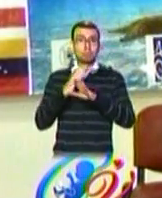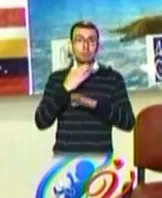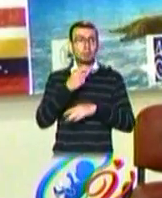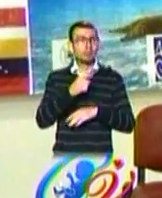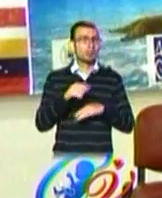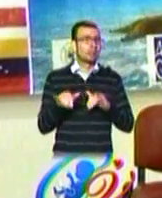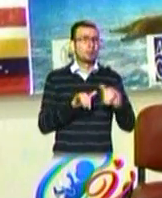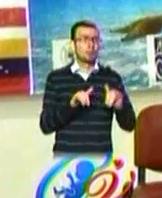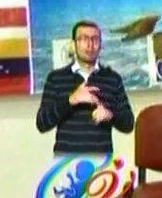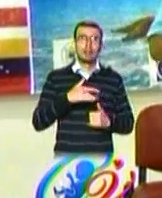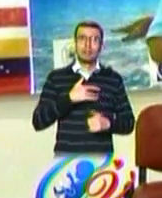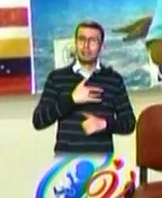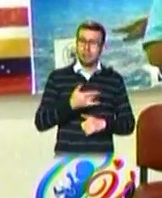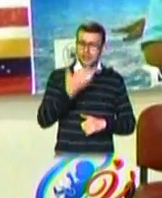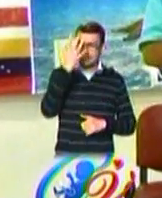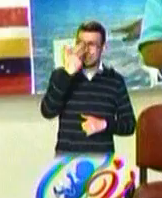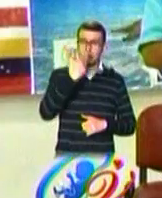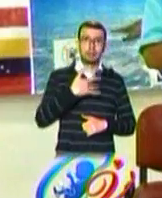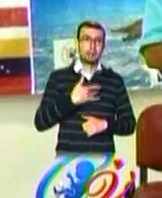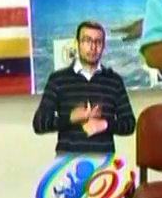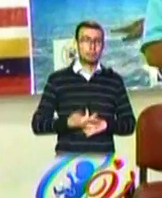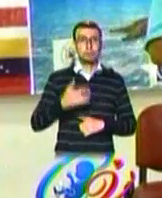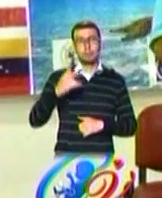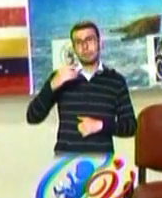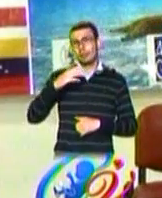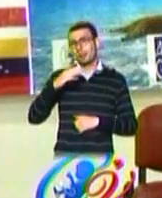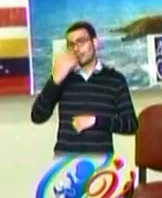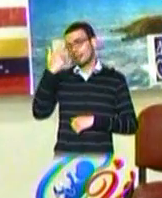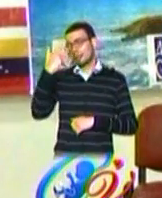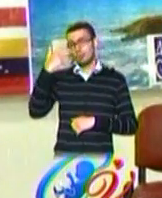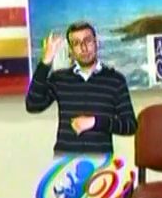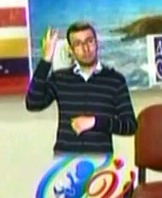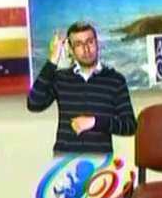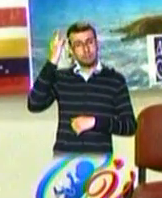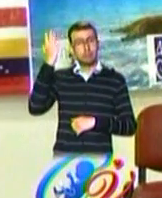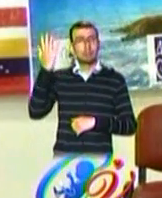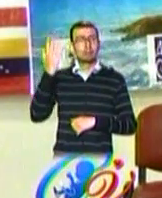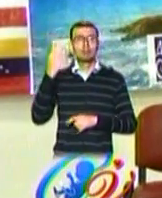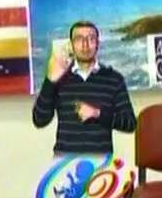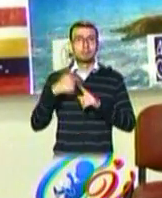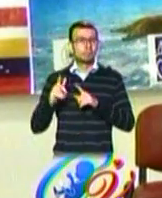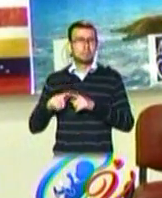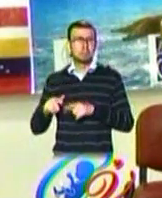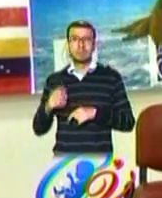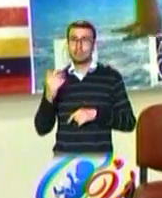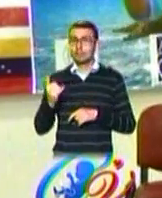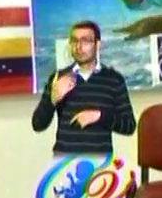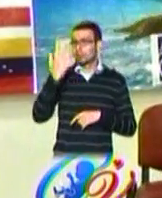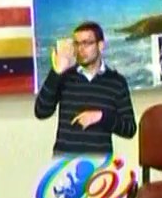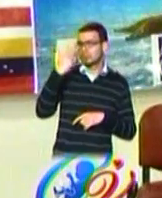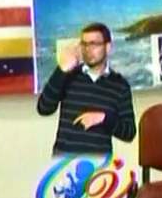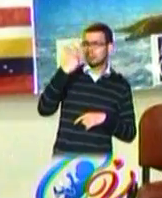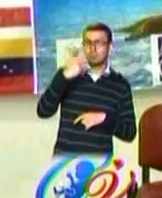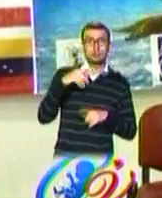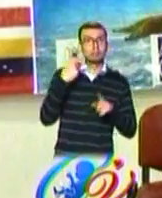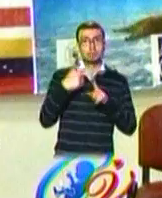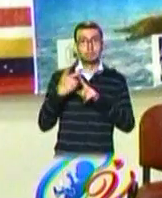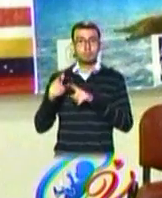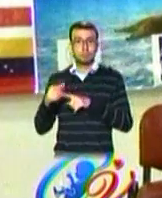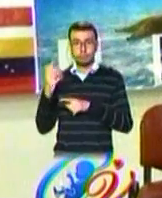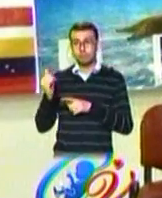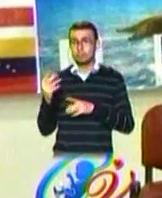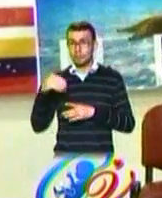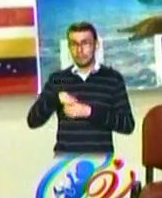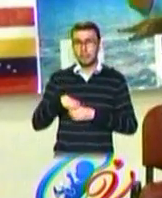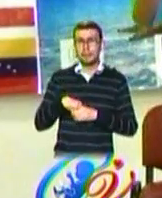el electroencefalograma, la electromiografía, la gammagrafía y todos los métodos diagnósticos por medio del